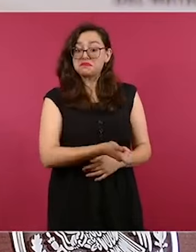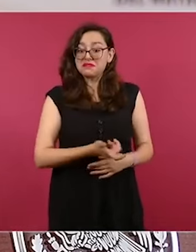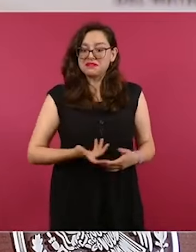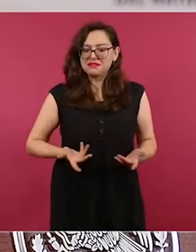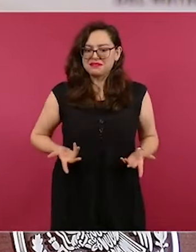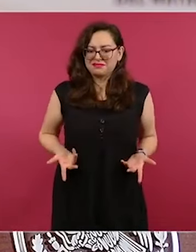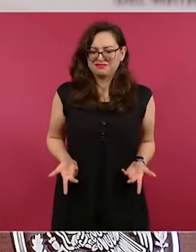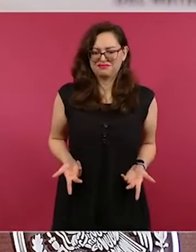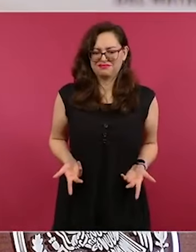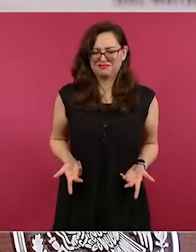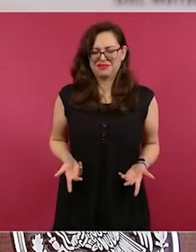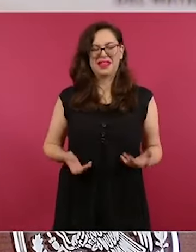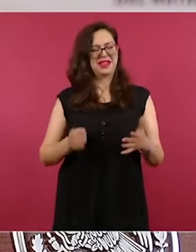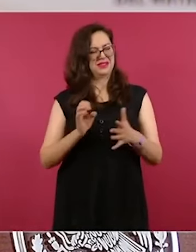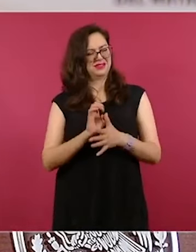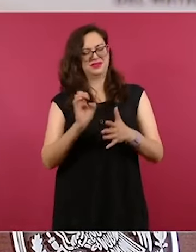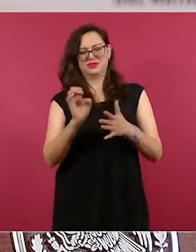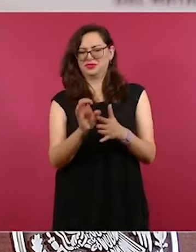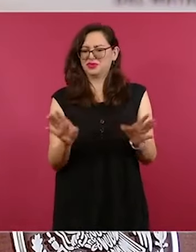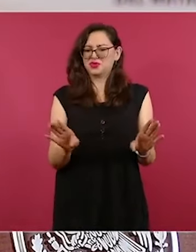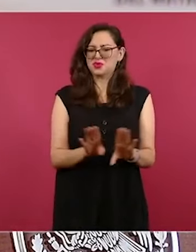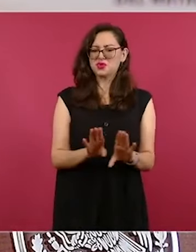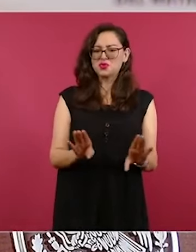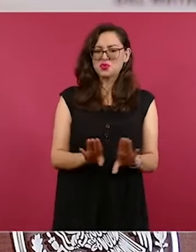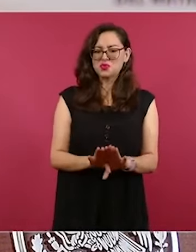Entonces, ¿cómo se va a quedar?